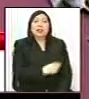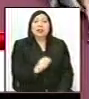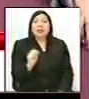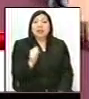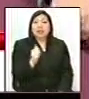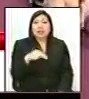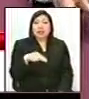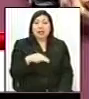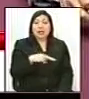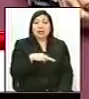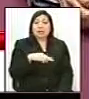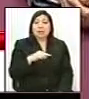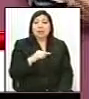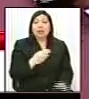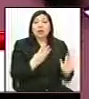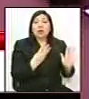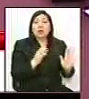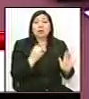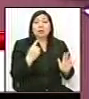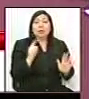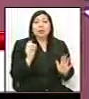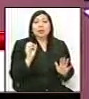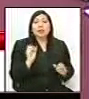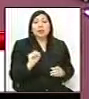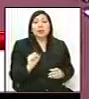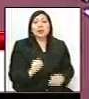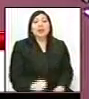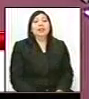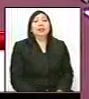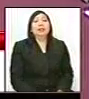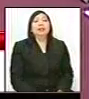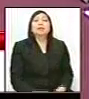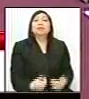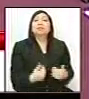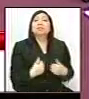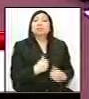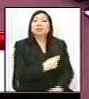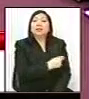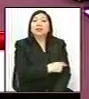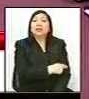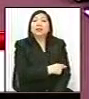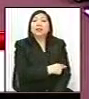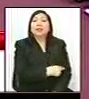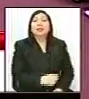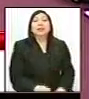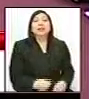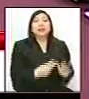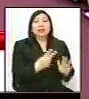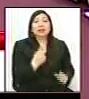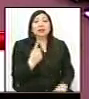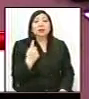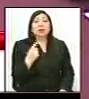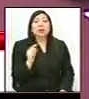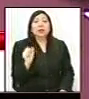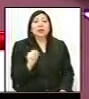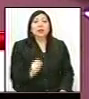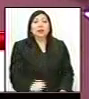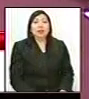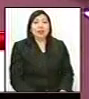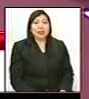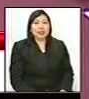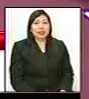que también está en La Mar, con 80 millones de soles de presupuesto, tenemos el hospital de Cangallo con 71 millones de soles de